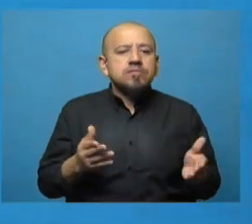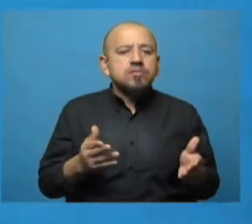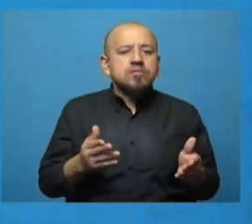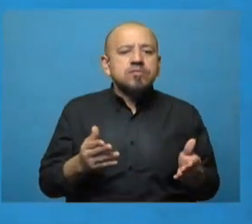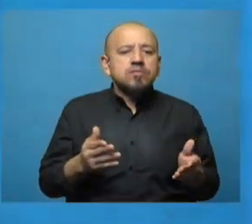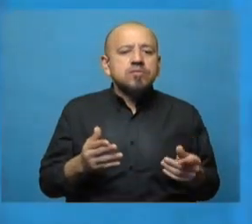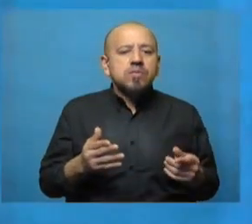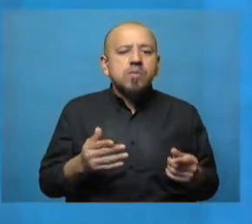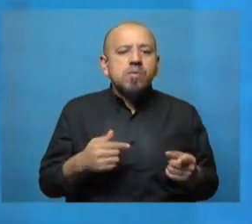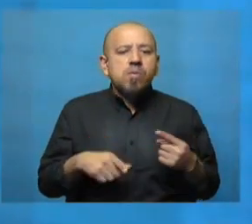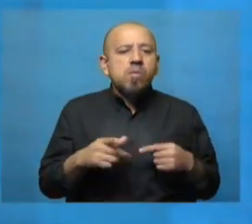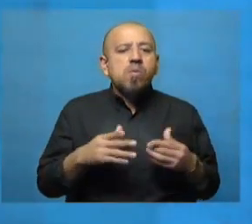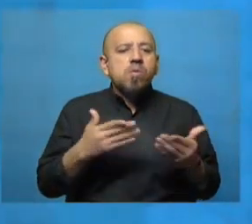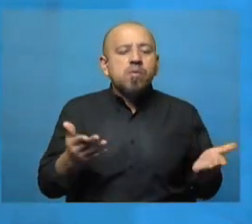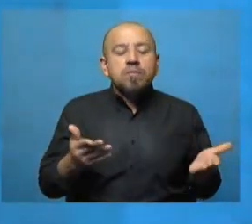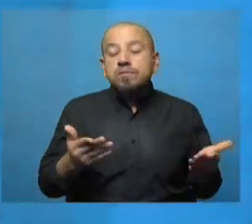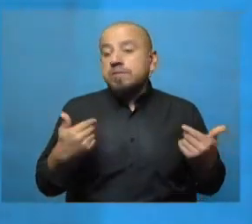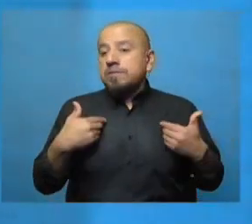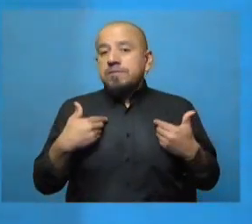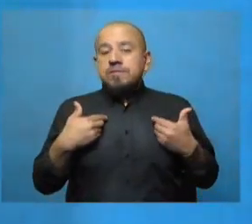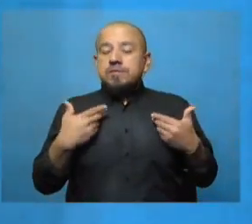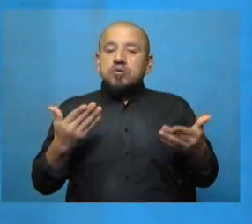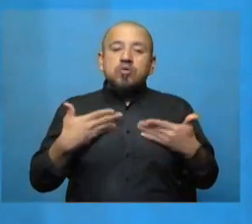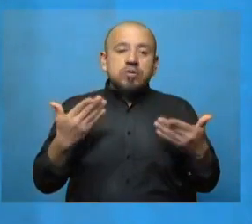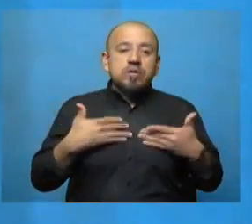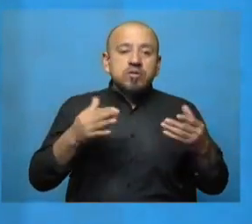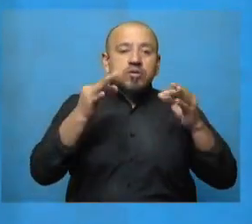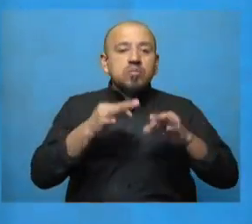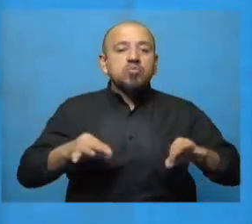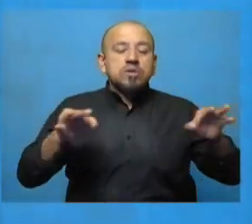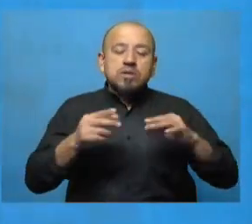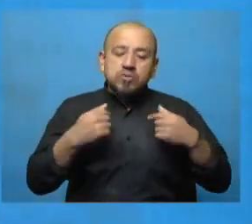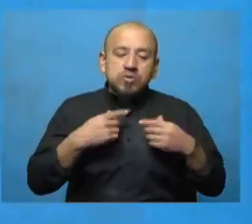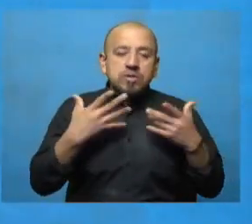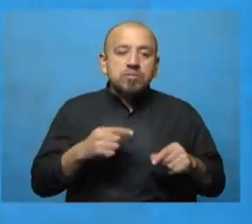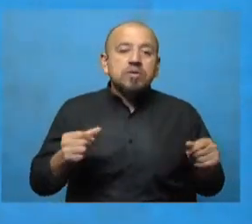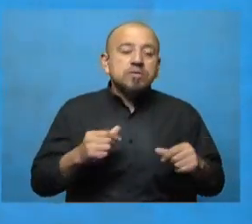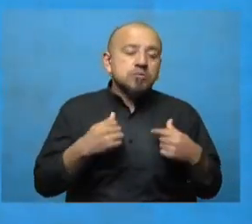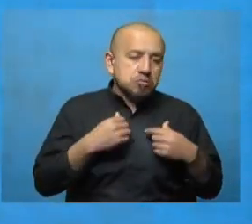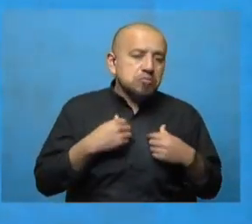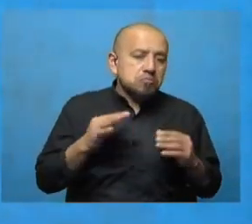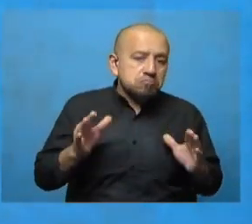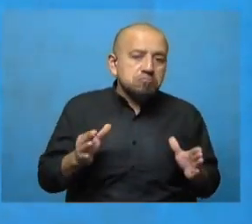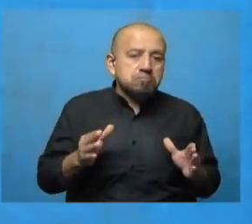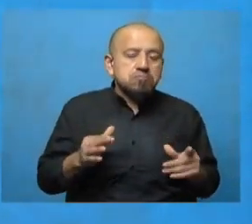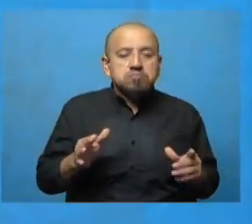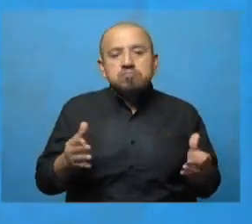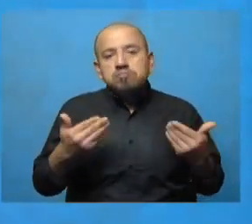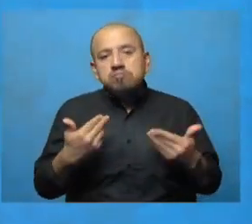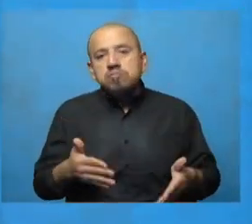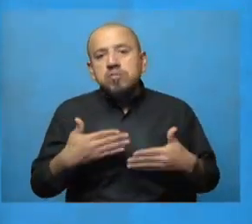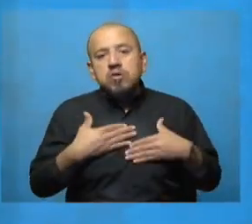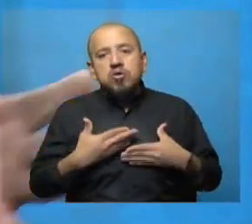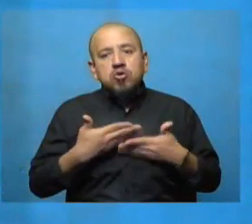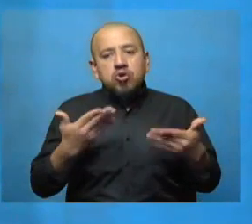fue una apuesta de la alegría que desde la música Tratamos de hacer y nos salió bastante bien creo yo una apuesta de alegría